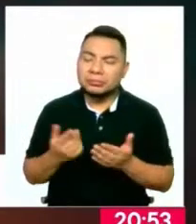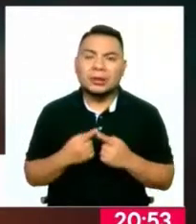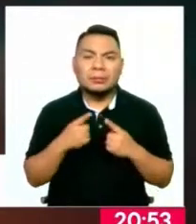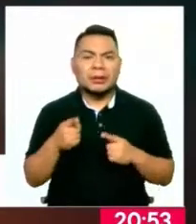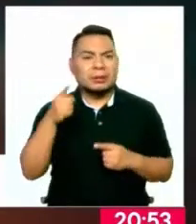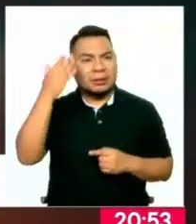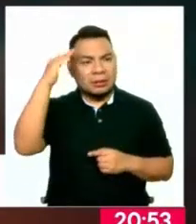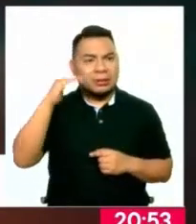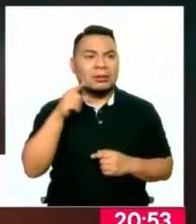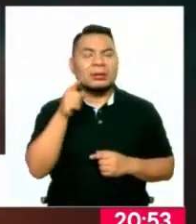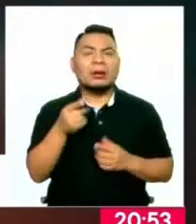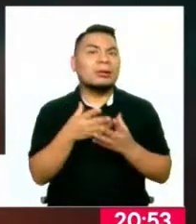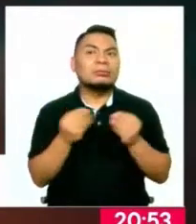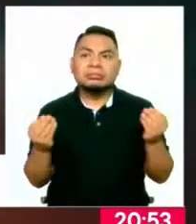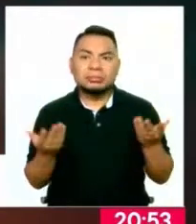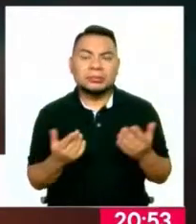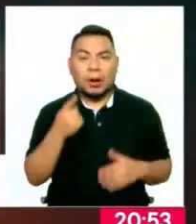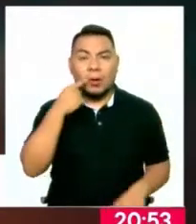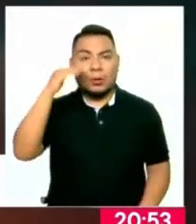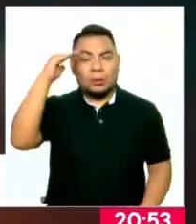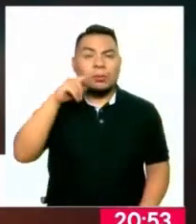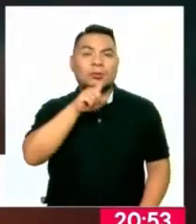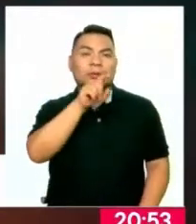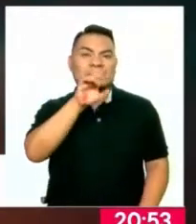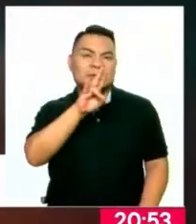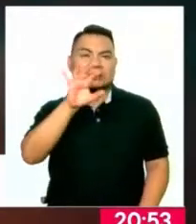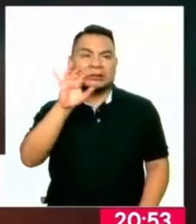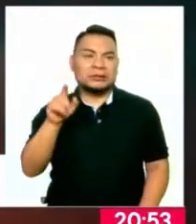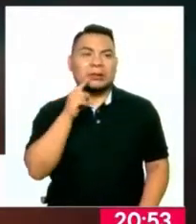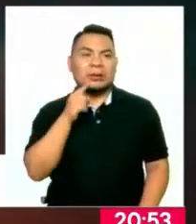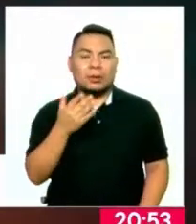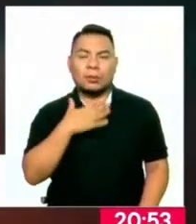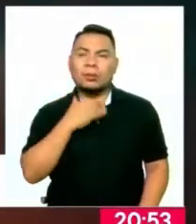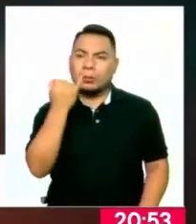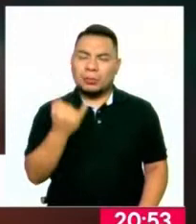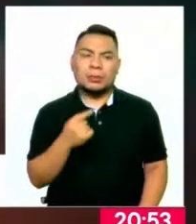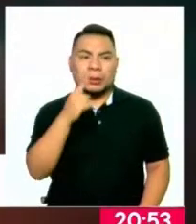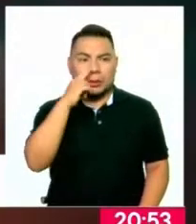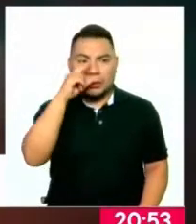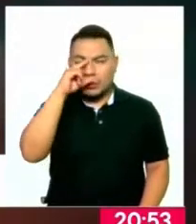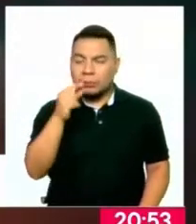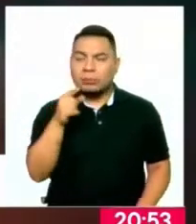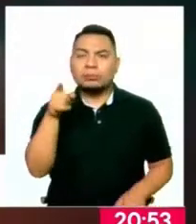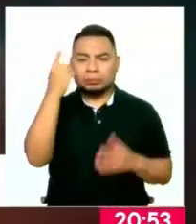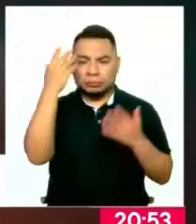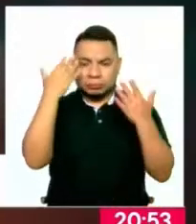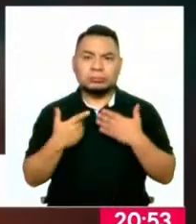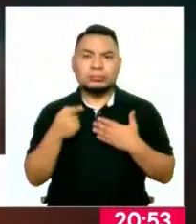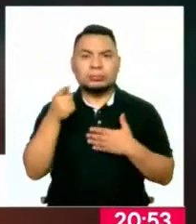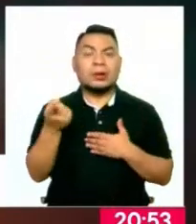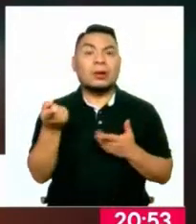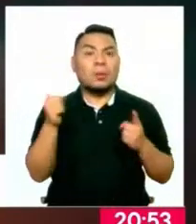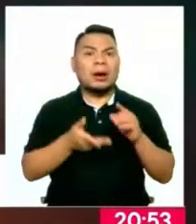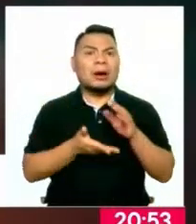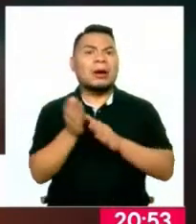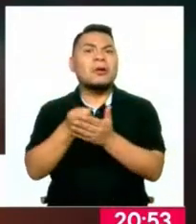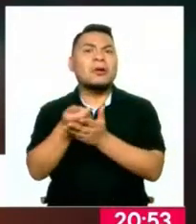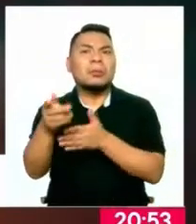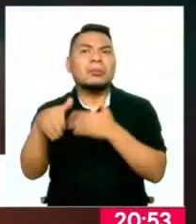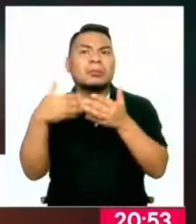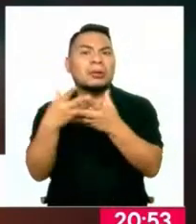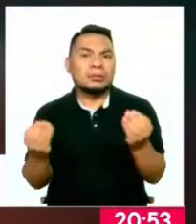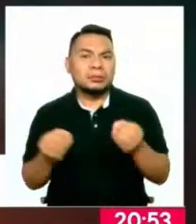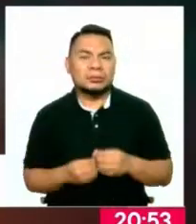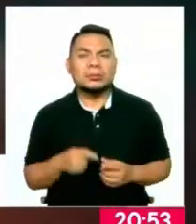1,60 m de estatura, ojos y cabello de color negro, con textura delgada y nariz aguileña. Al momento de su desaparición